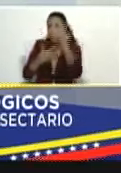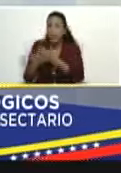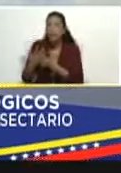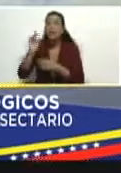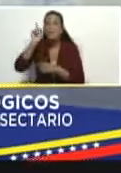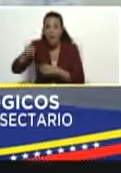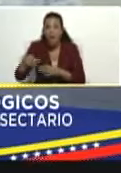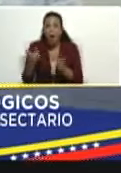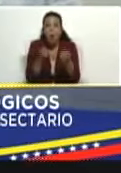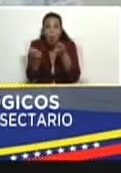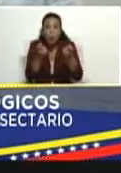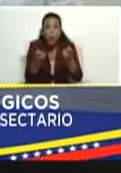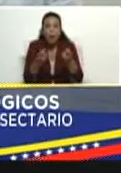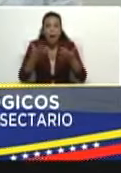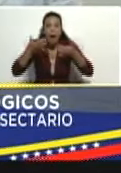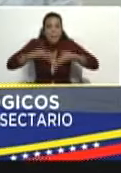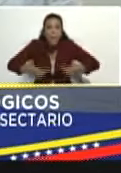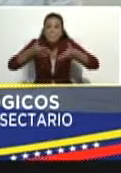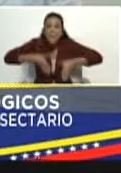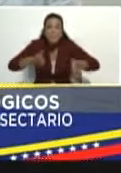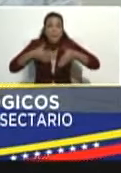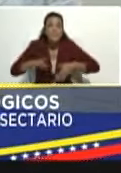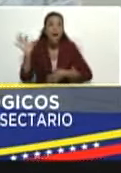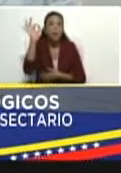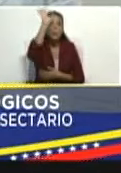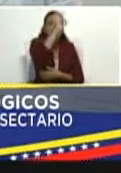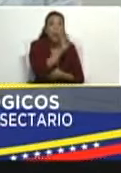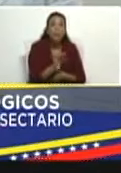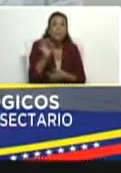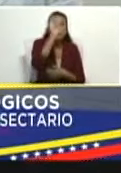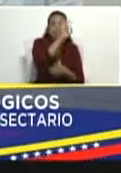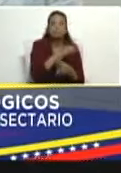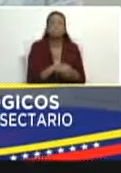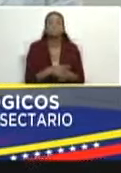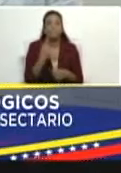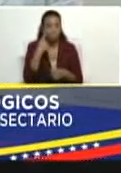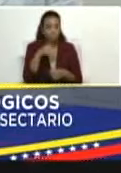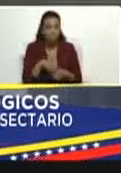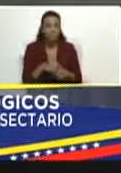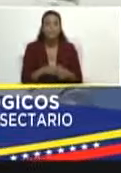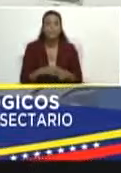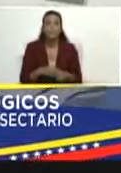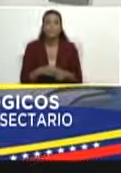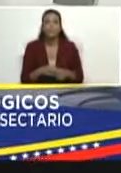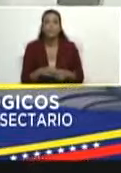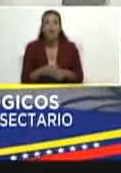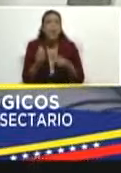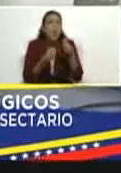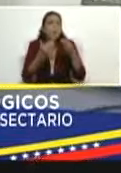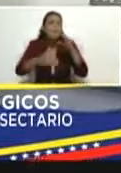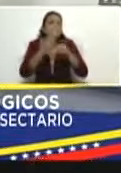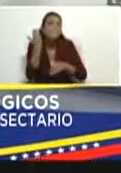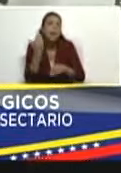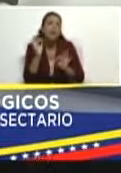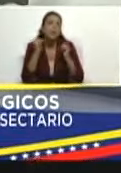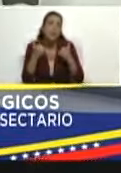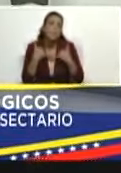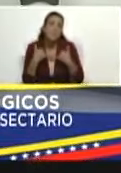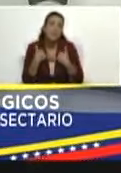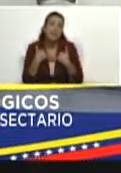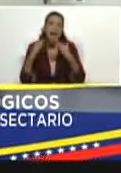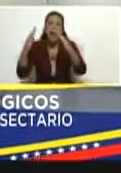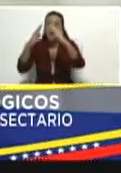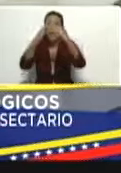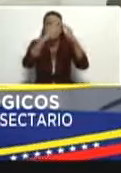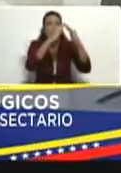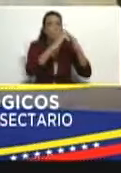duda que actualmente va a controlar mosquitos. Eso no me cabe la menor duda. ¿Bajo qué método? Bajo el método casa a